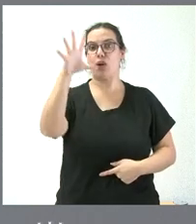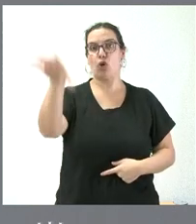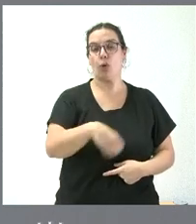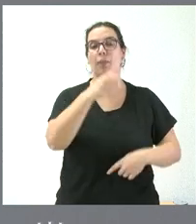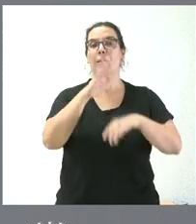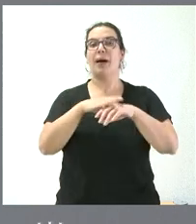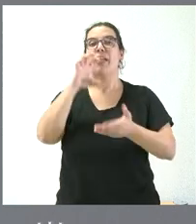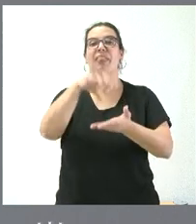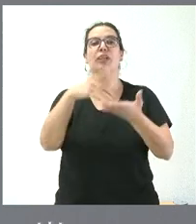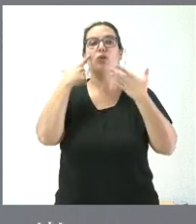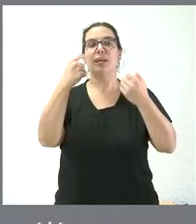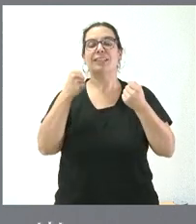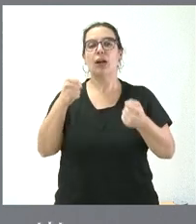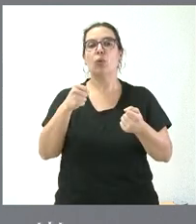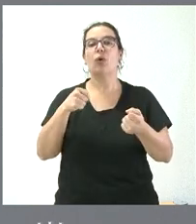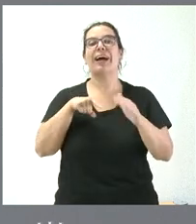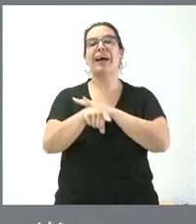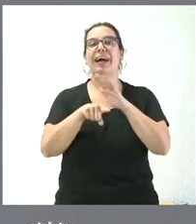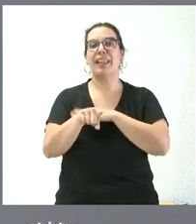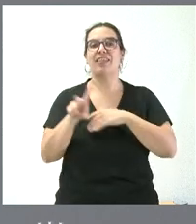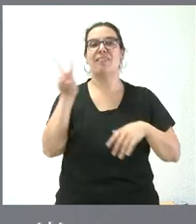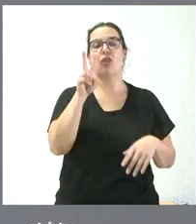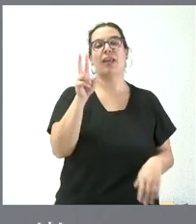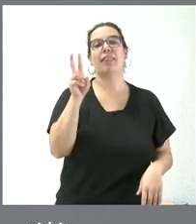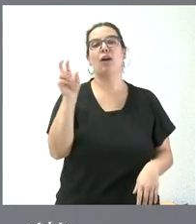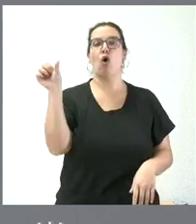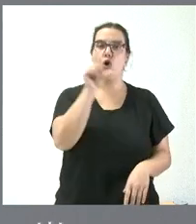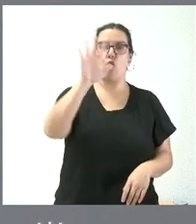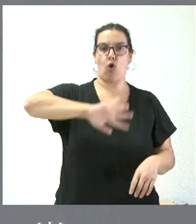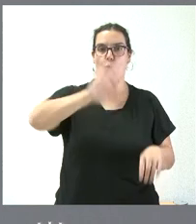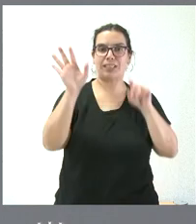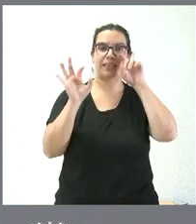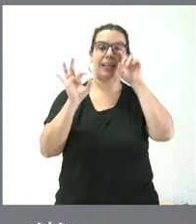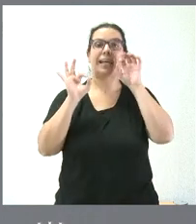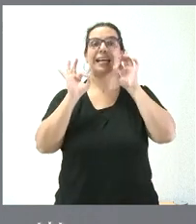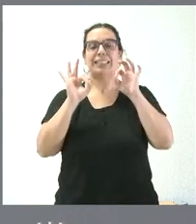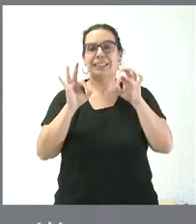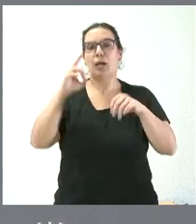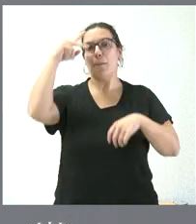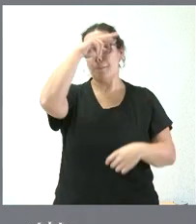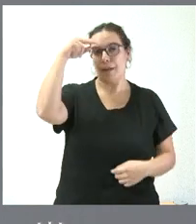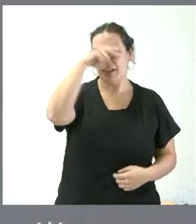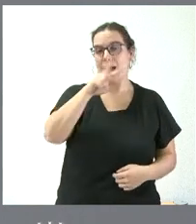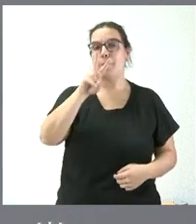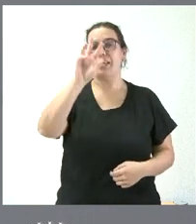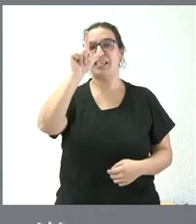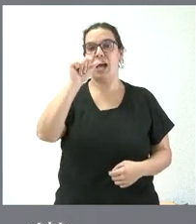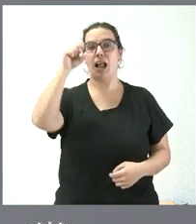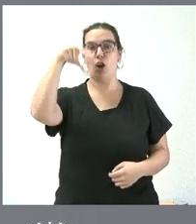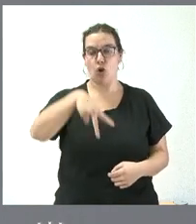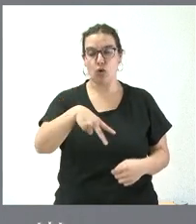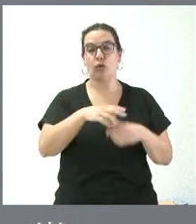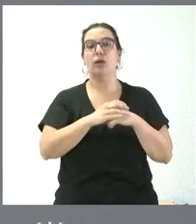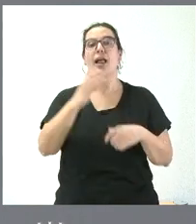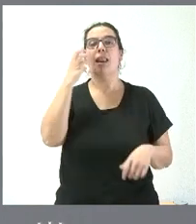centros de salud de la gerencia de Valladolid oeste en concreto los centros de salud de Medina de rioseco villalón tordesillas laguna